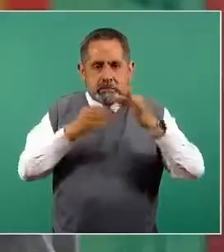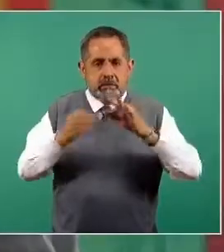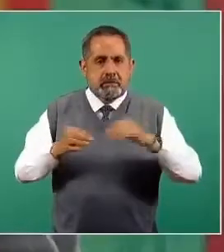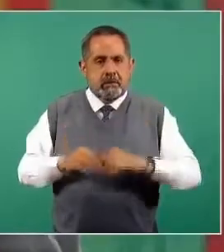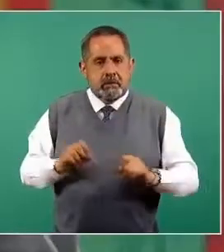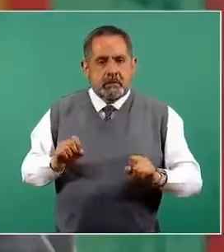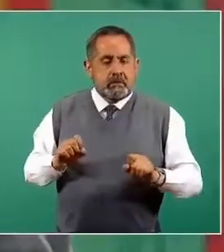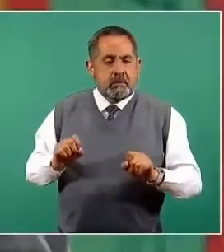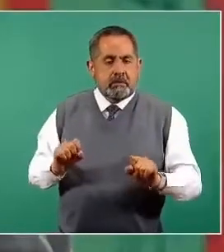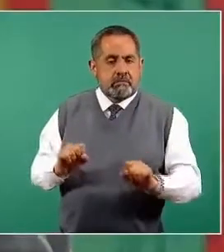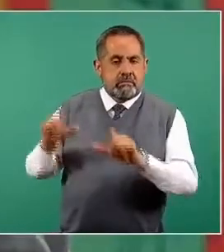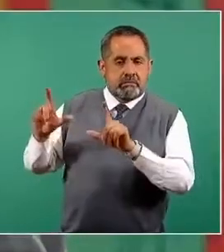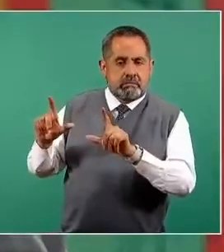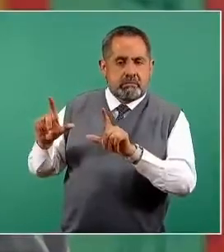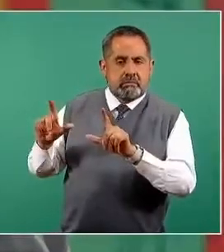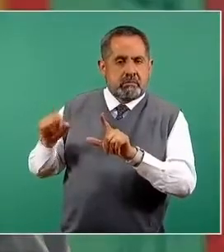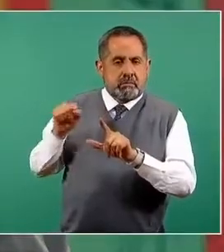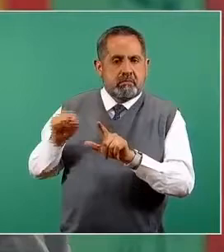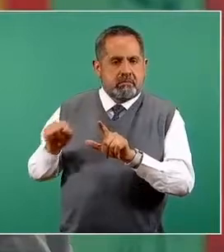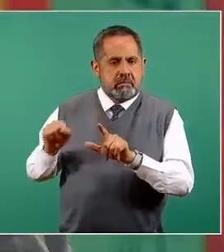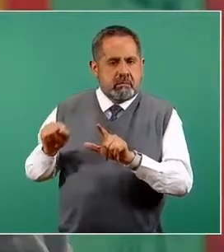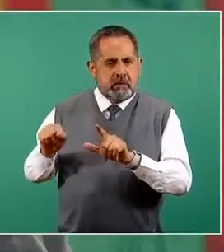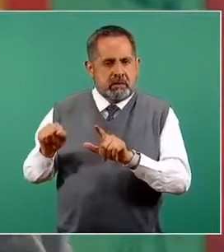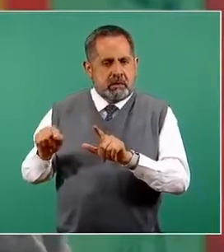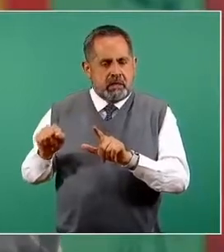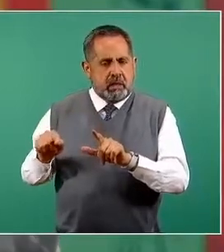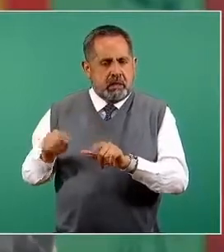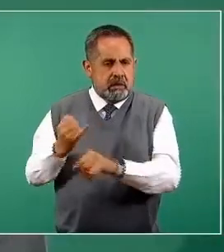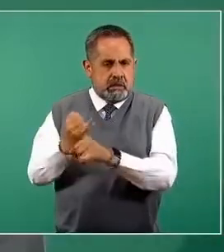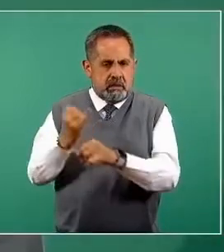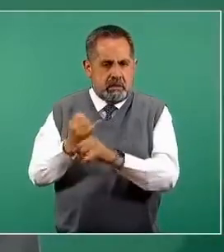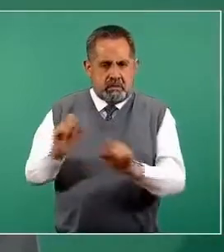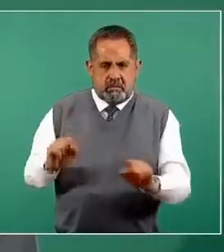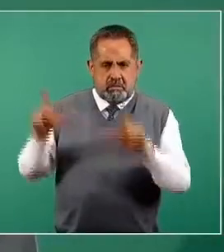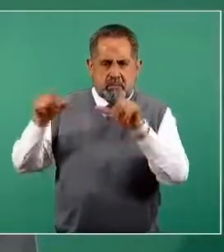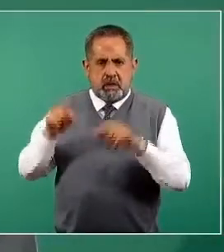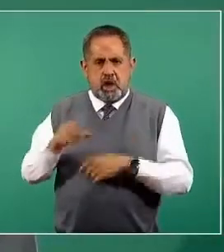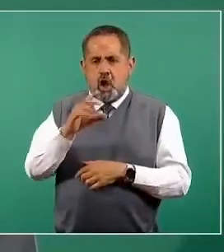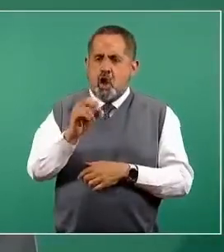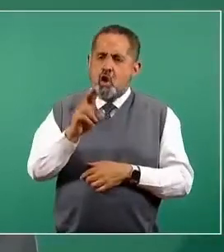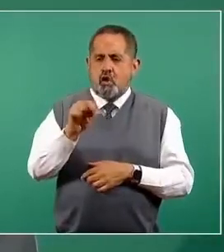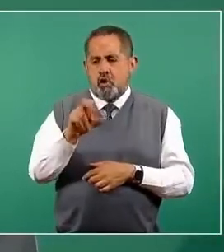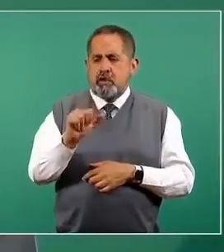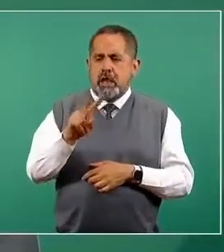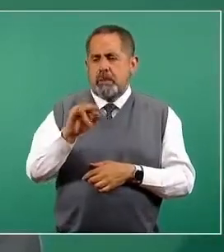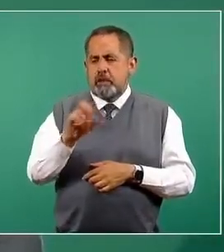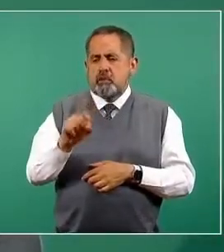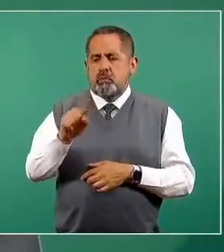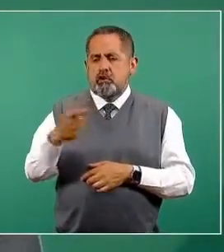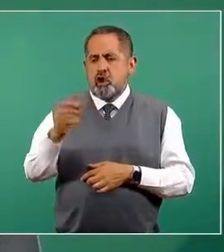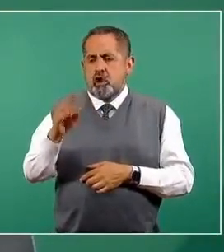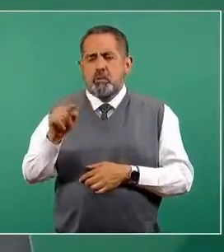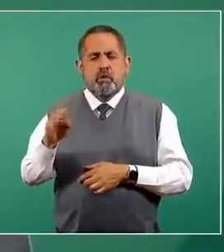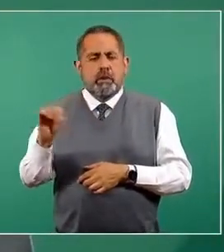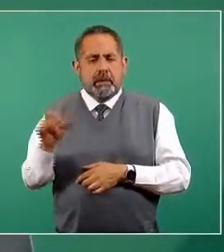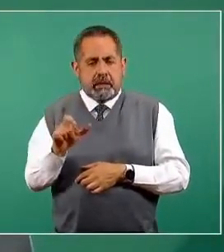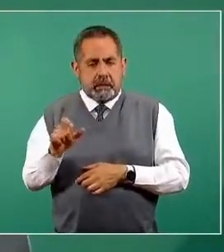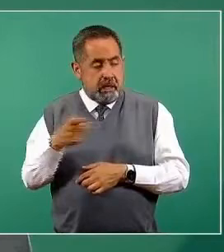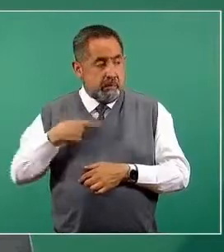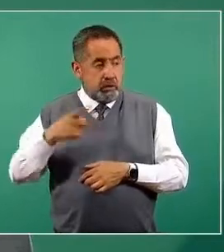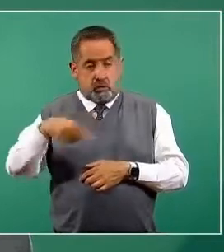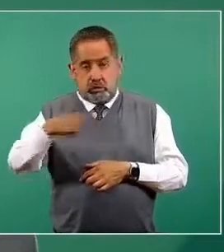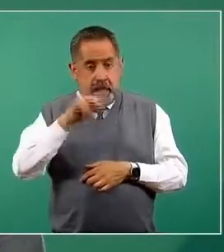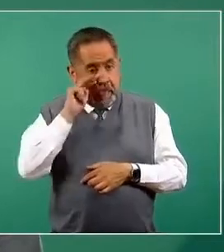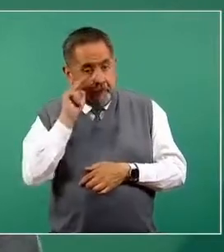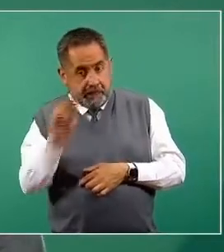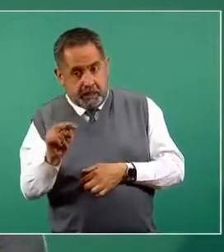estará a disposición en las portal coronavirus.gov.mx para que ustedes como ciudadanas y ciudadanos